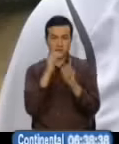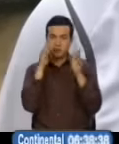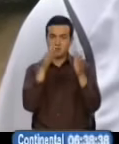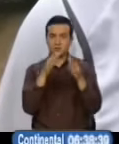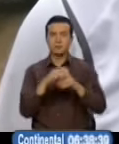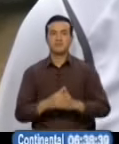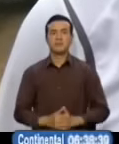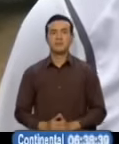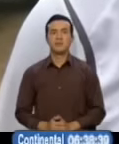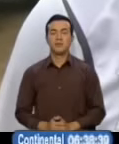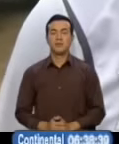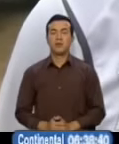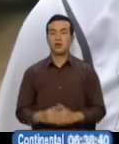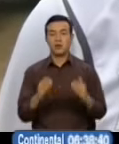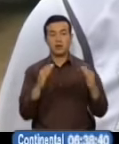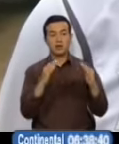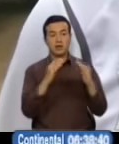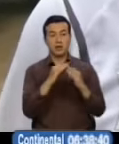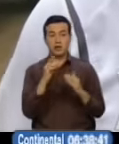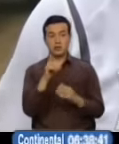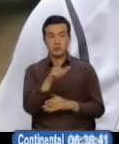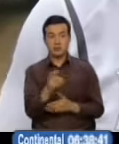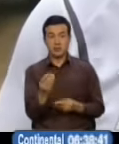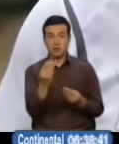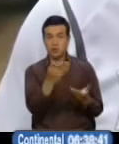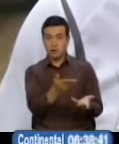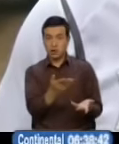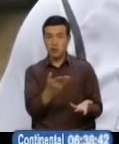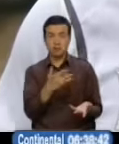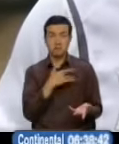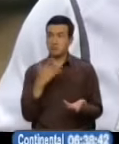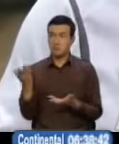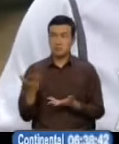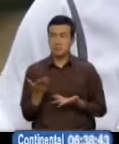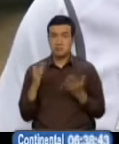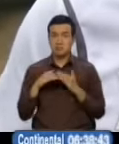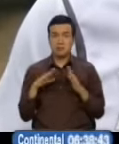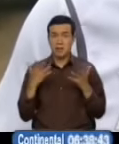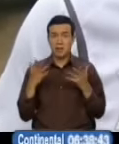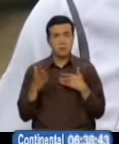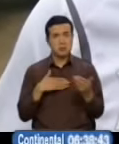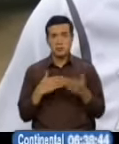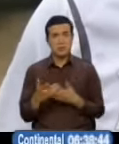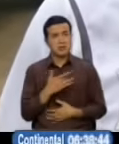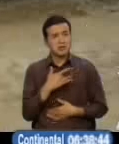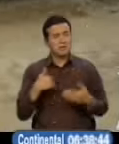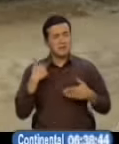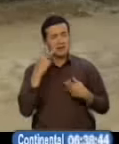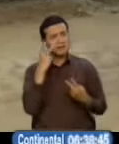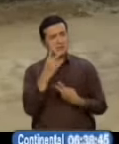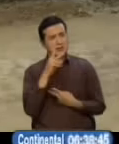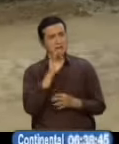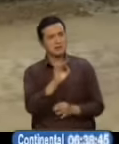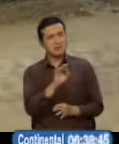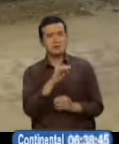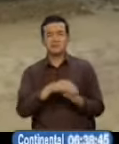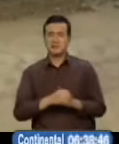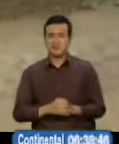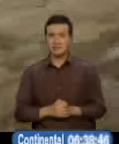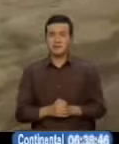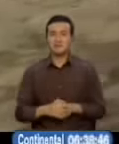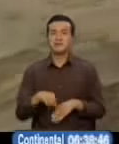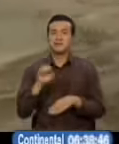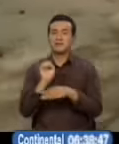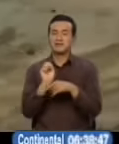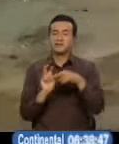vulnerables. Los que están recibiendo están felices y uno que no la está recibiendo también se siente de la misma forma. Desde Jama, con imágenes